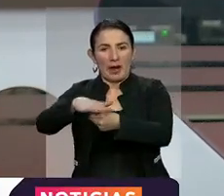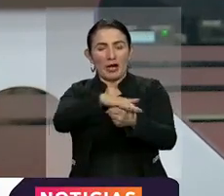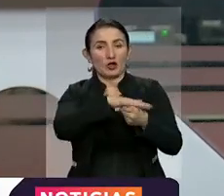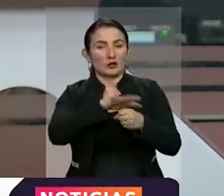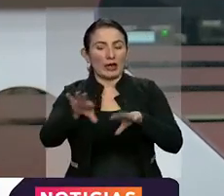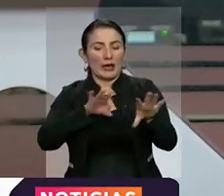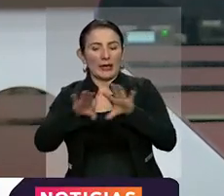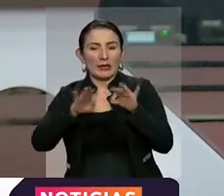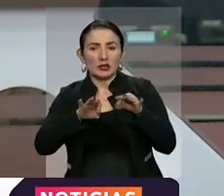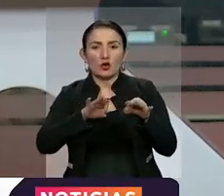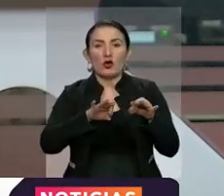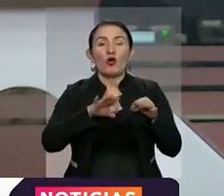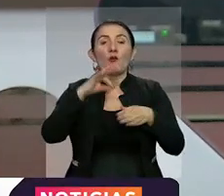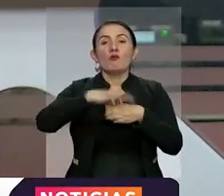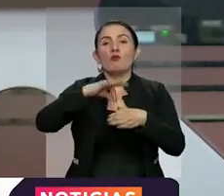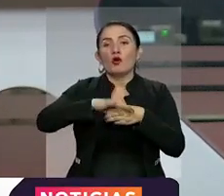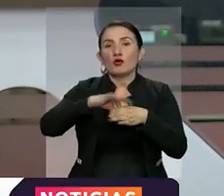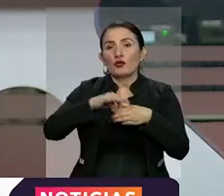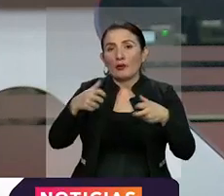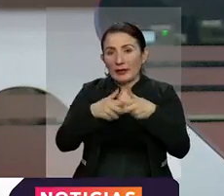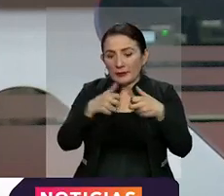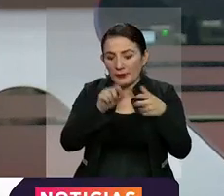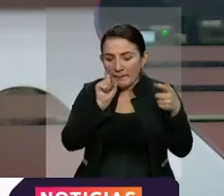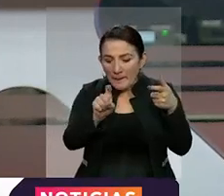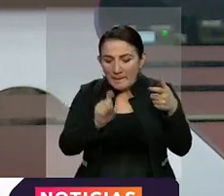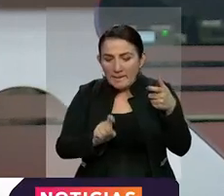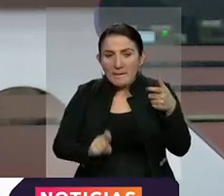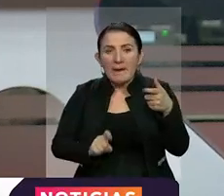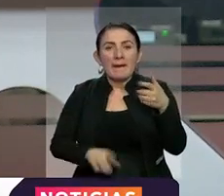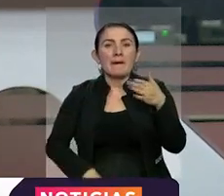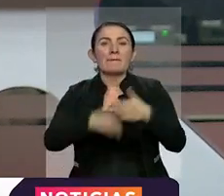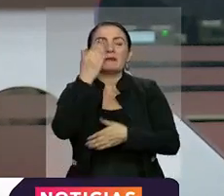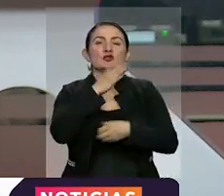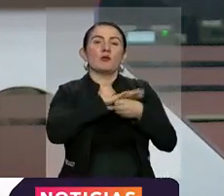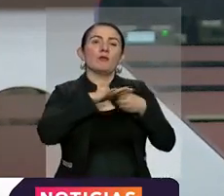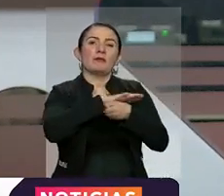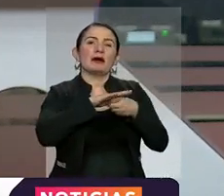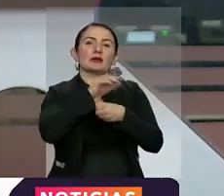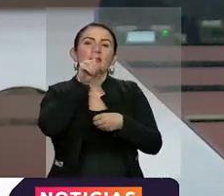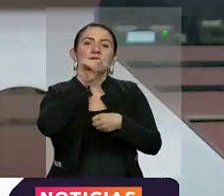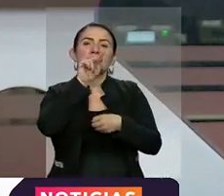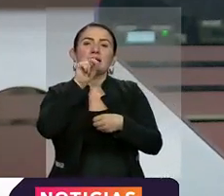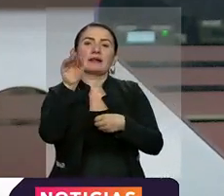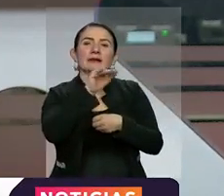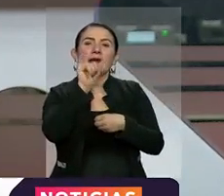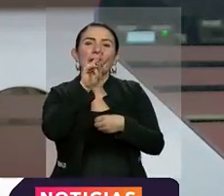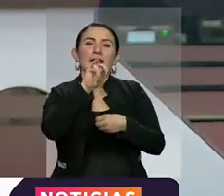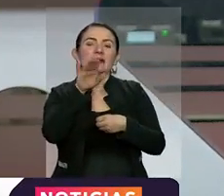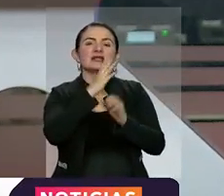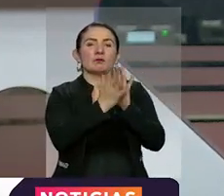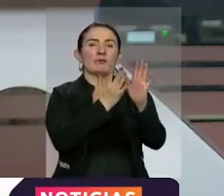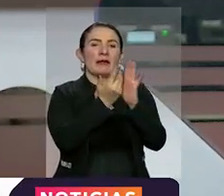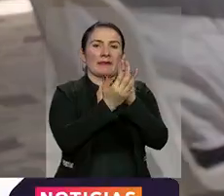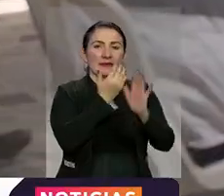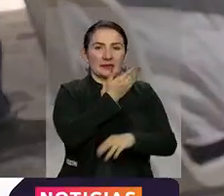ha realizado por medio de voto electrónico e inició con la Junta de Acción Comunal del barrio Santa Inés, en la localidad Los